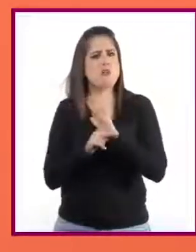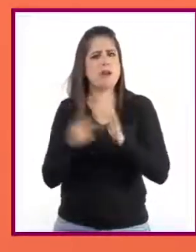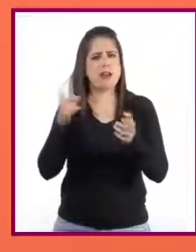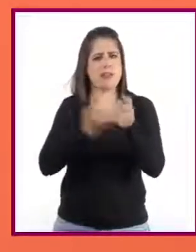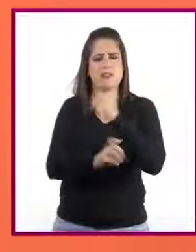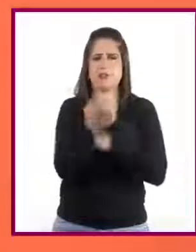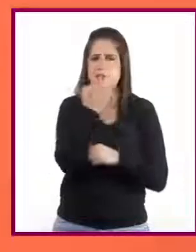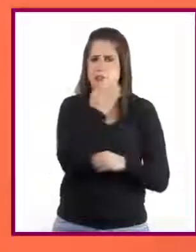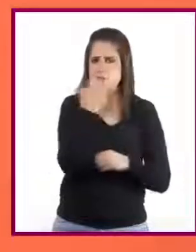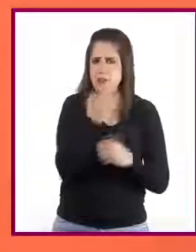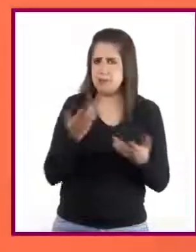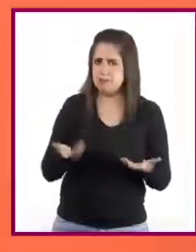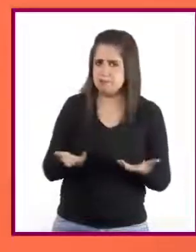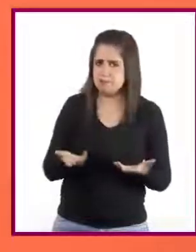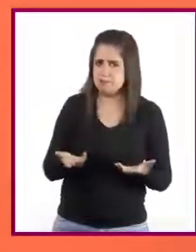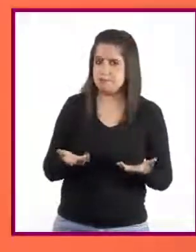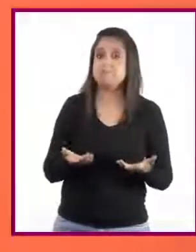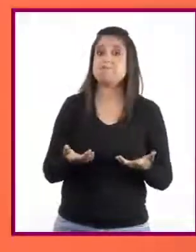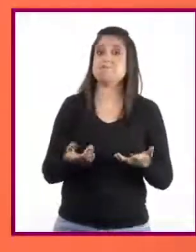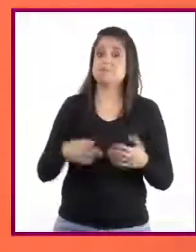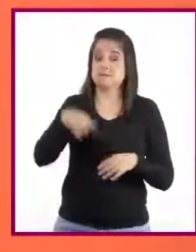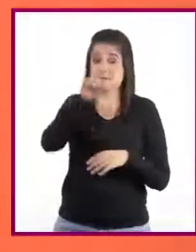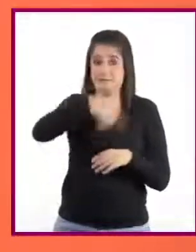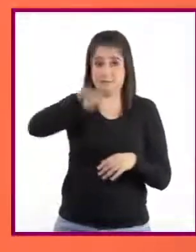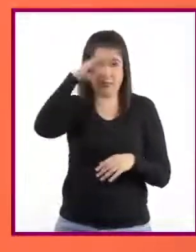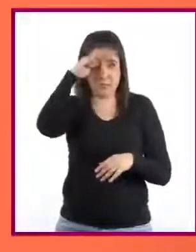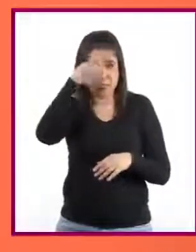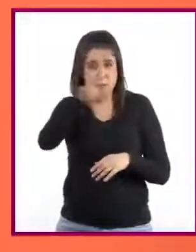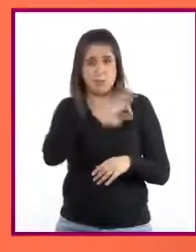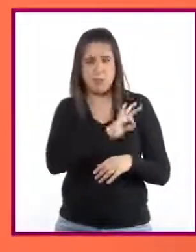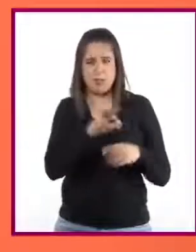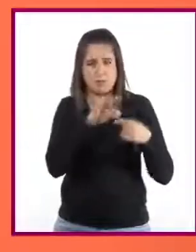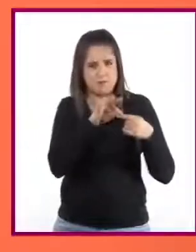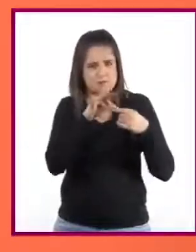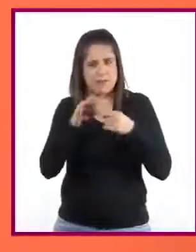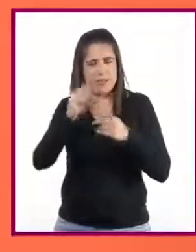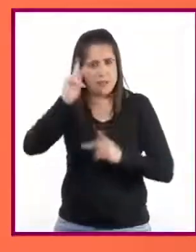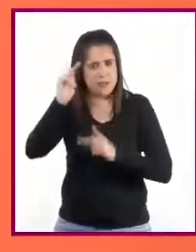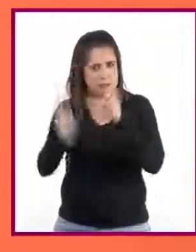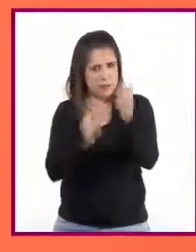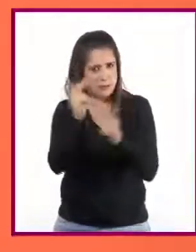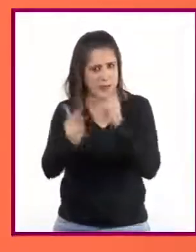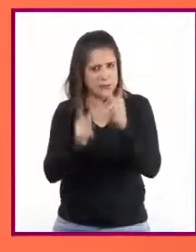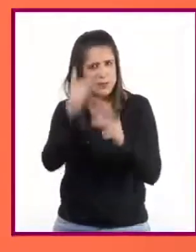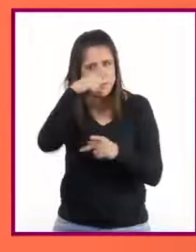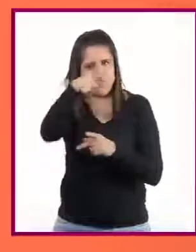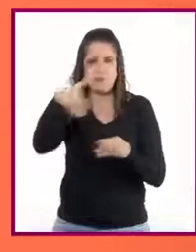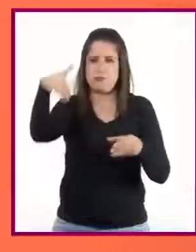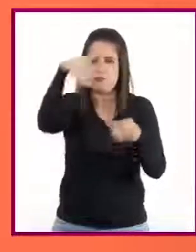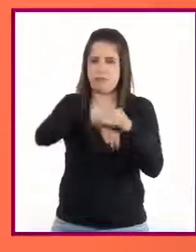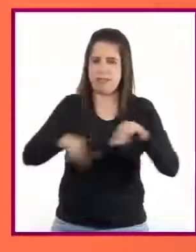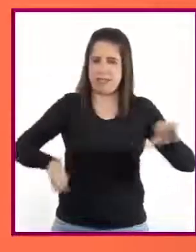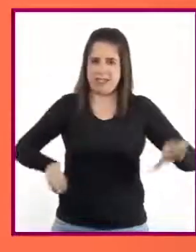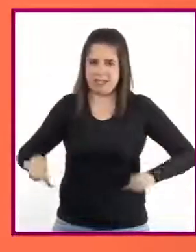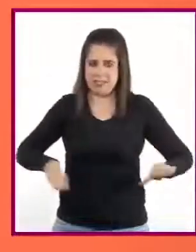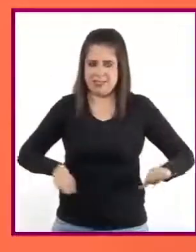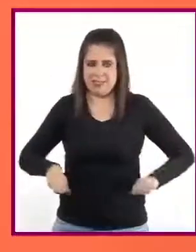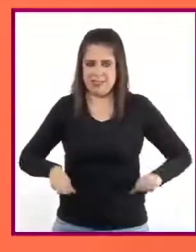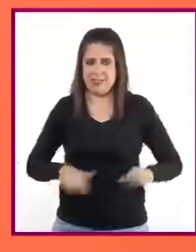escuela? Para reflexionar, pueden guiarse con estas preguntas que anexarán a sus